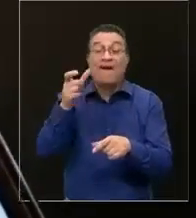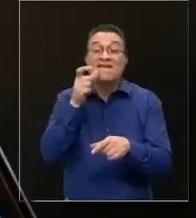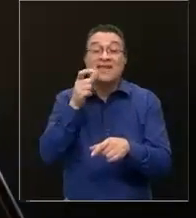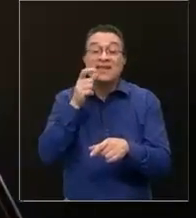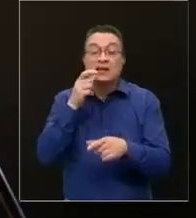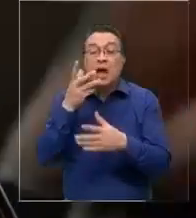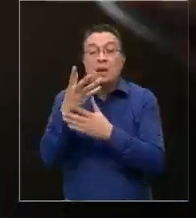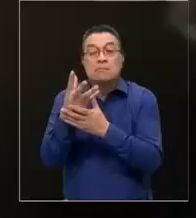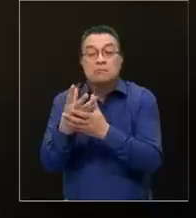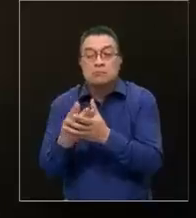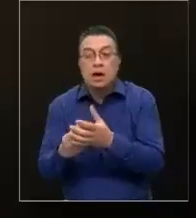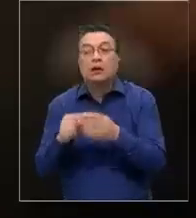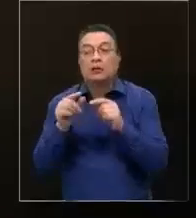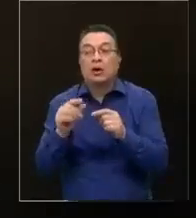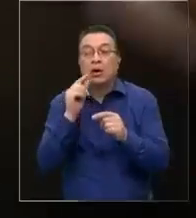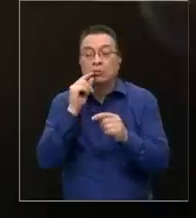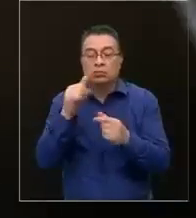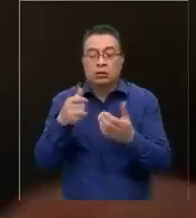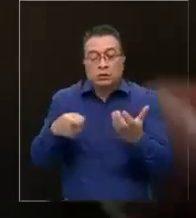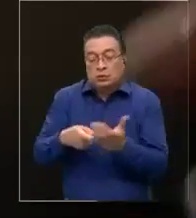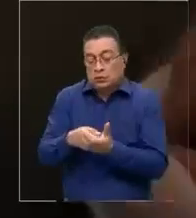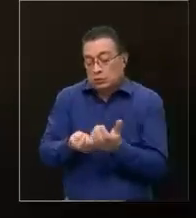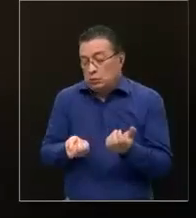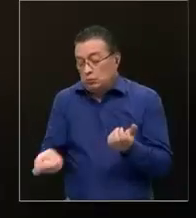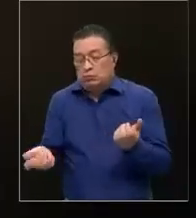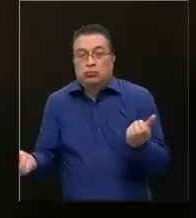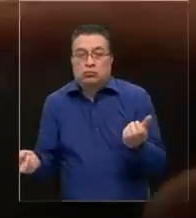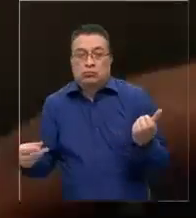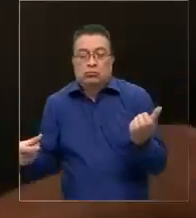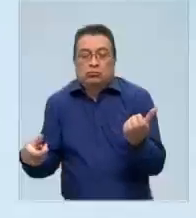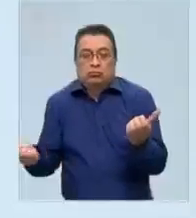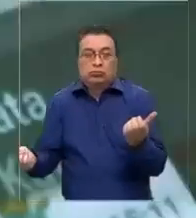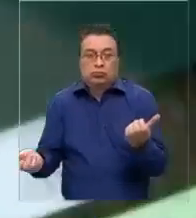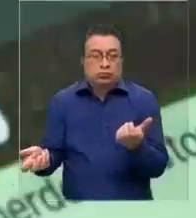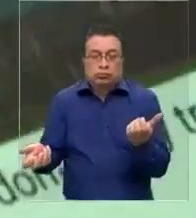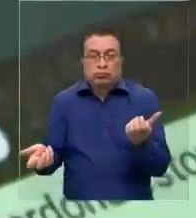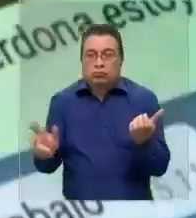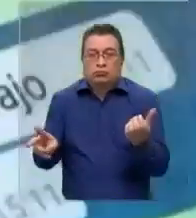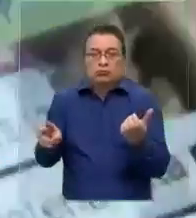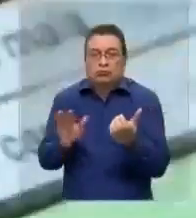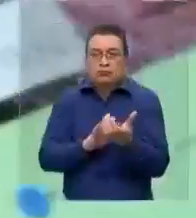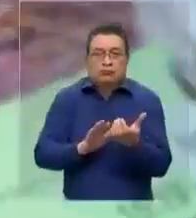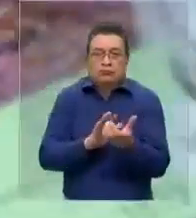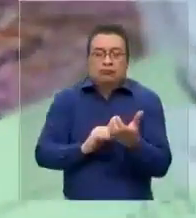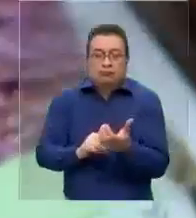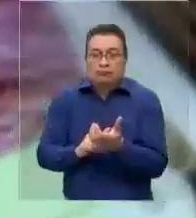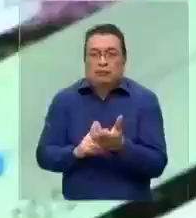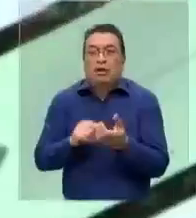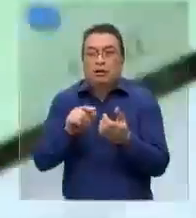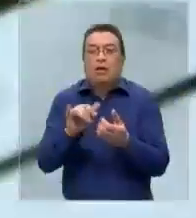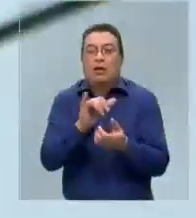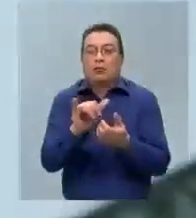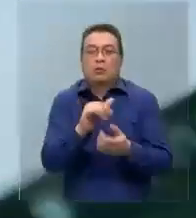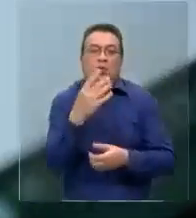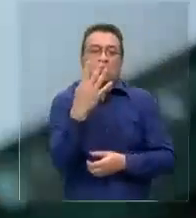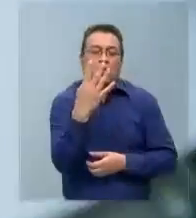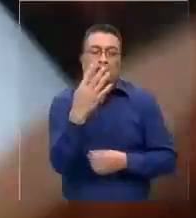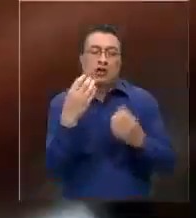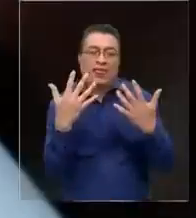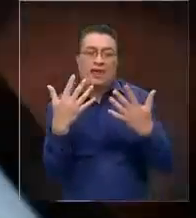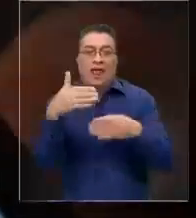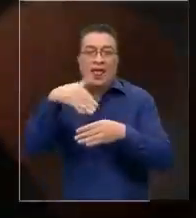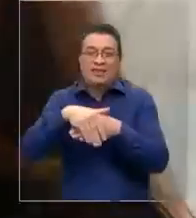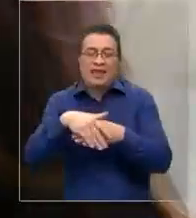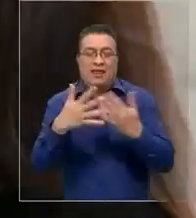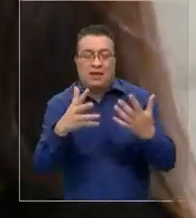mala y que está pegada al cargador. En ese minuto se encontraba pegada al cargador. Y la Cata, al rato, tipo 4 días de la tarde, me